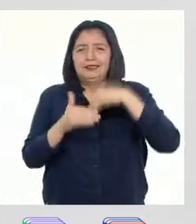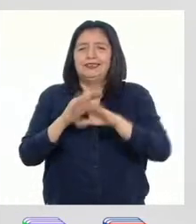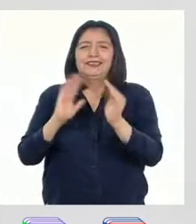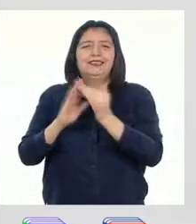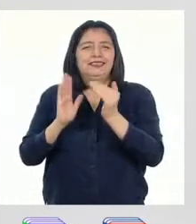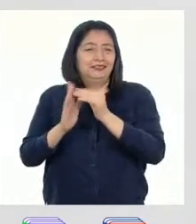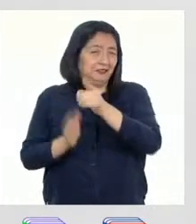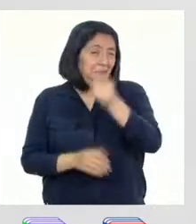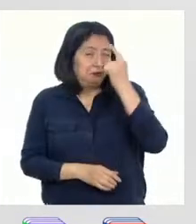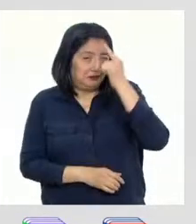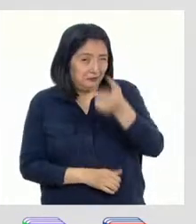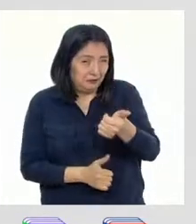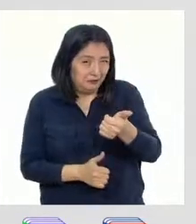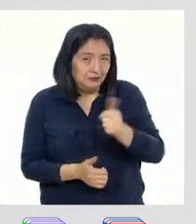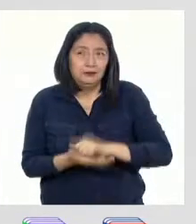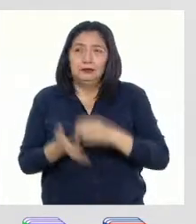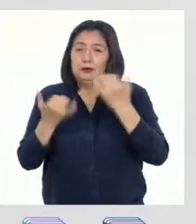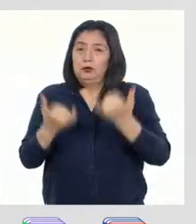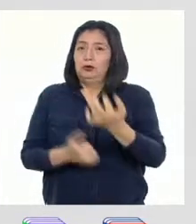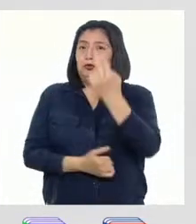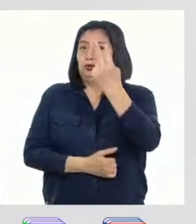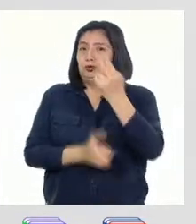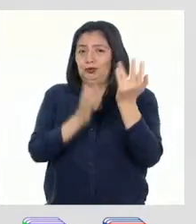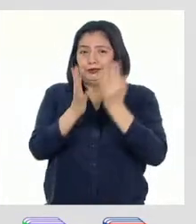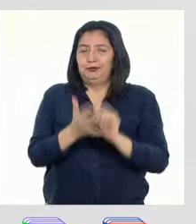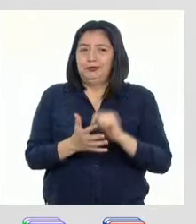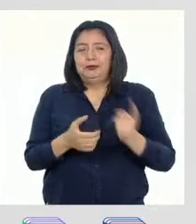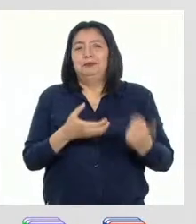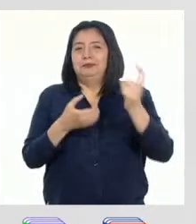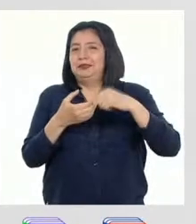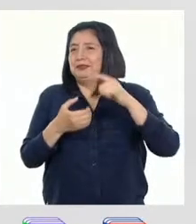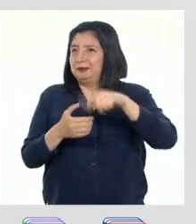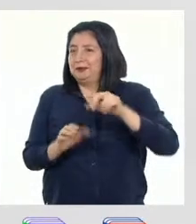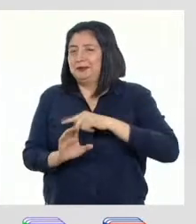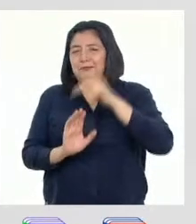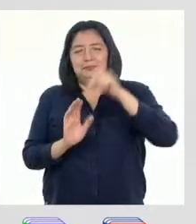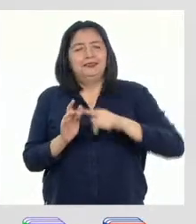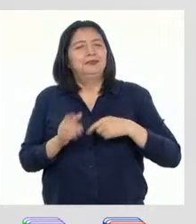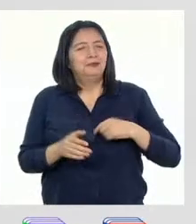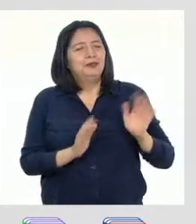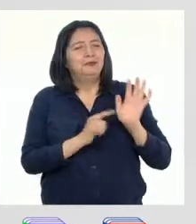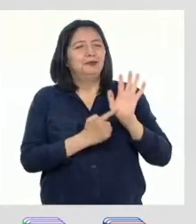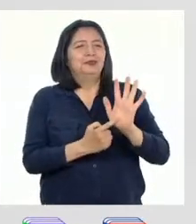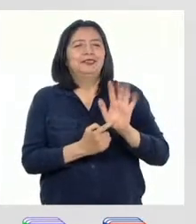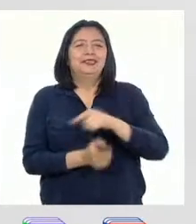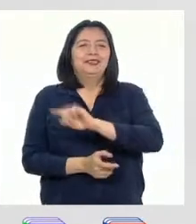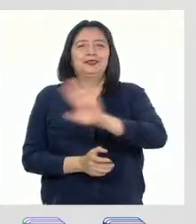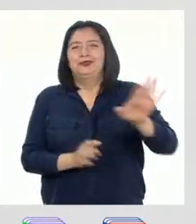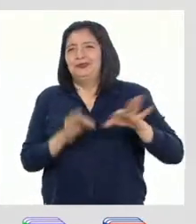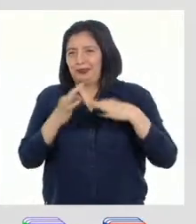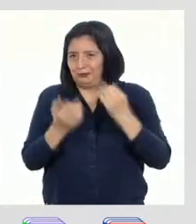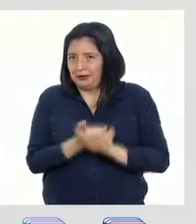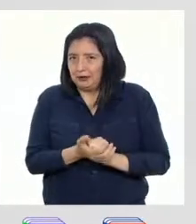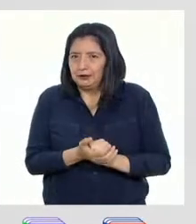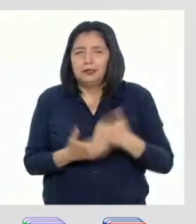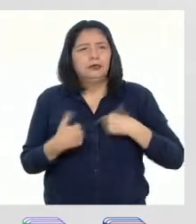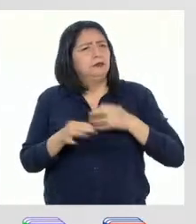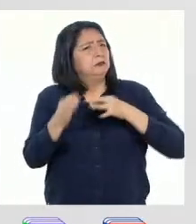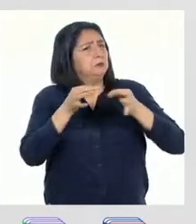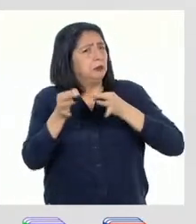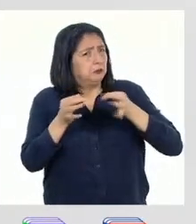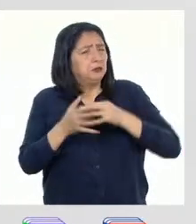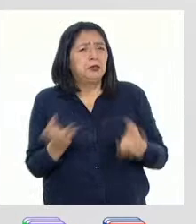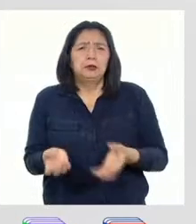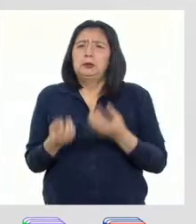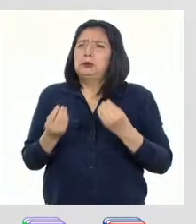casa. ¿Qué les parece? Hoy, dos estudiantes que han participado en los programas nos van a presentar a sus familias y nos